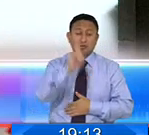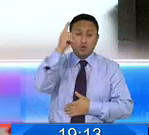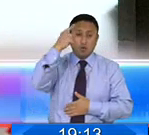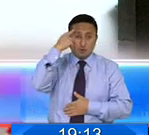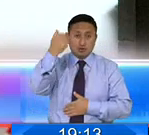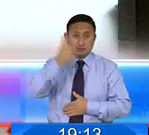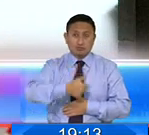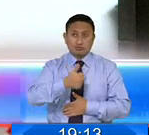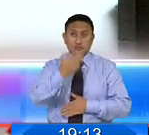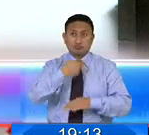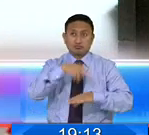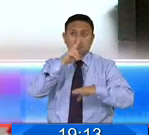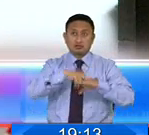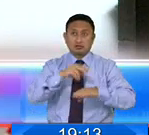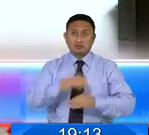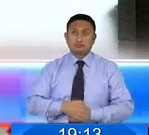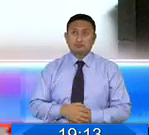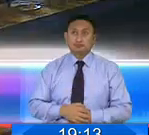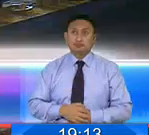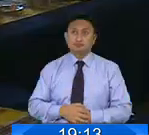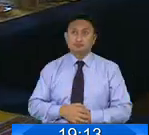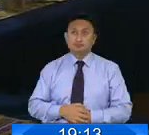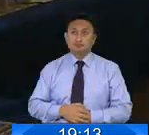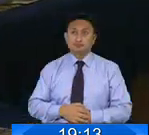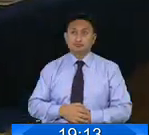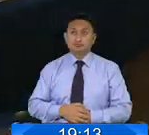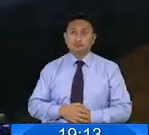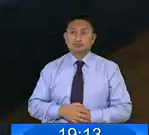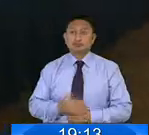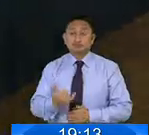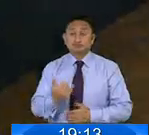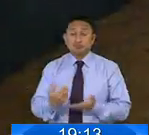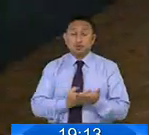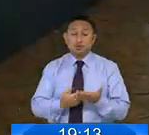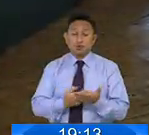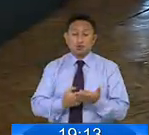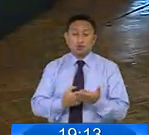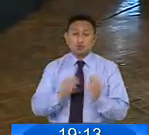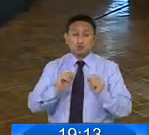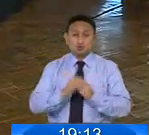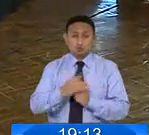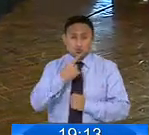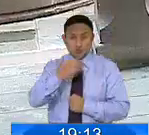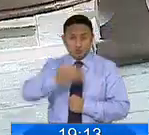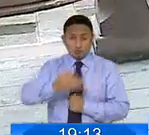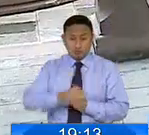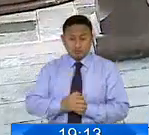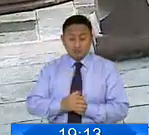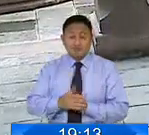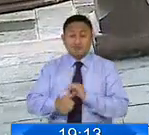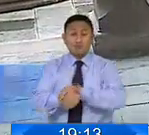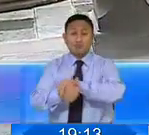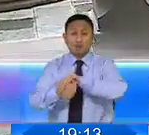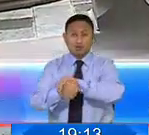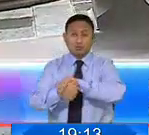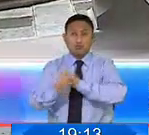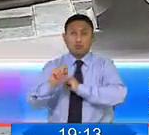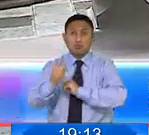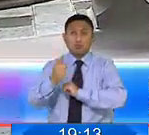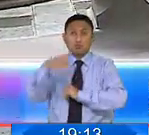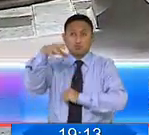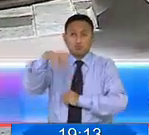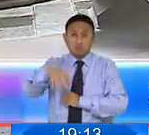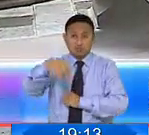gobiernos nacionales de los diferentes países. En el marco de la reunión de gabinete, además se confirmó que la provincia de Galápagos será la primera del país